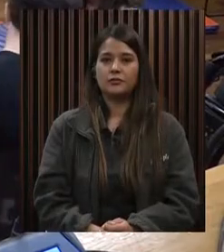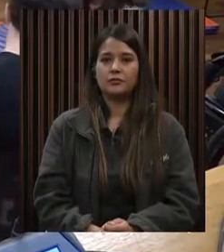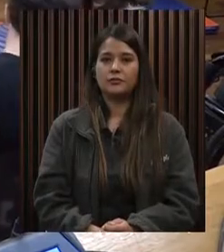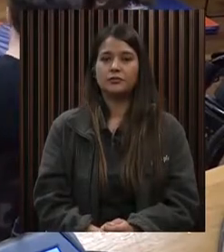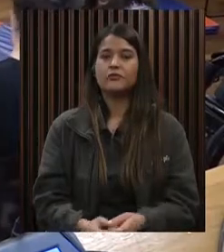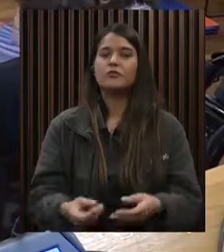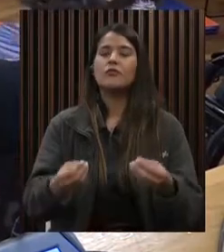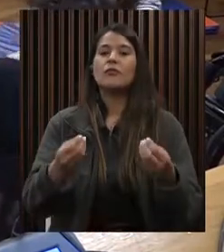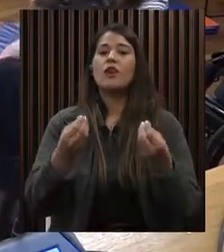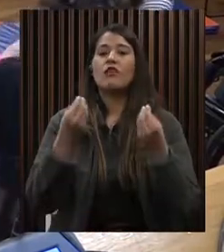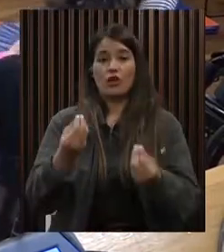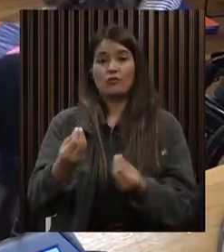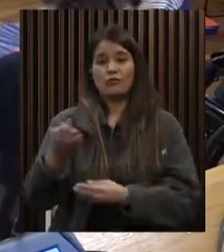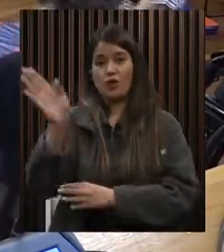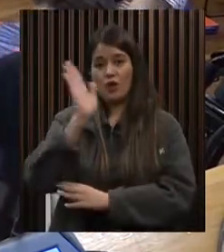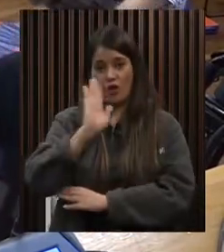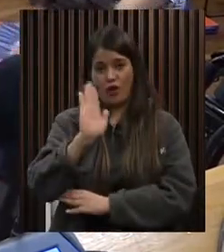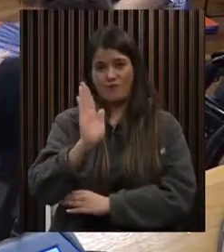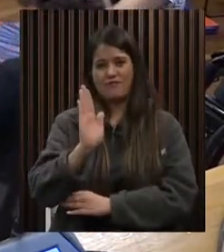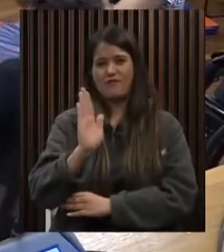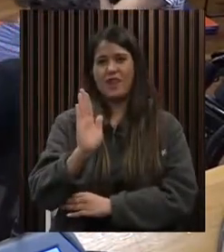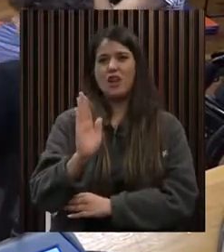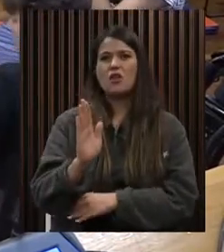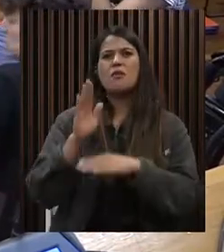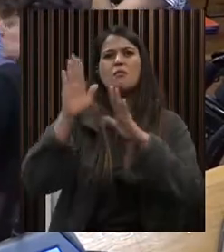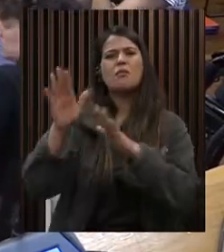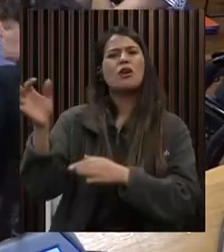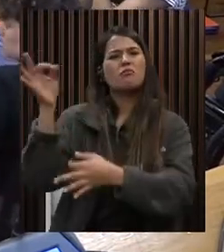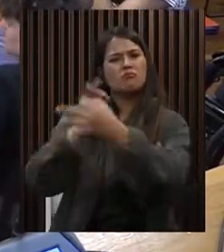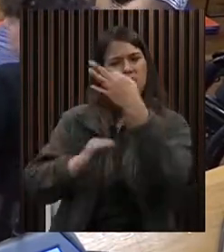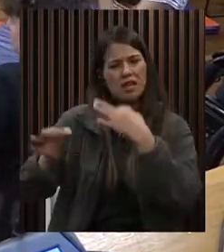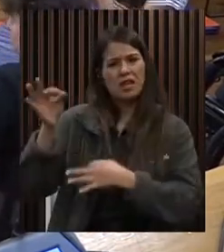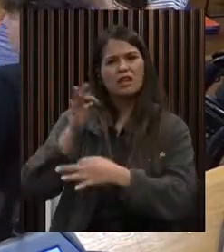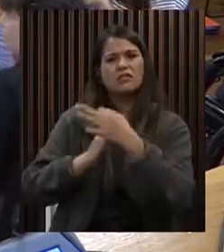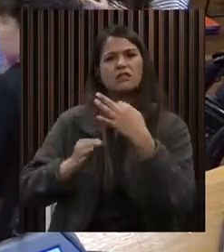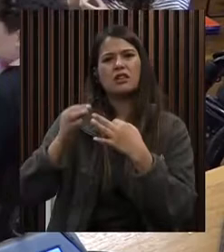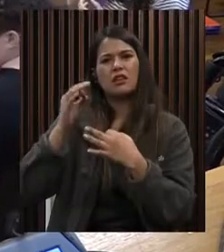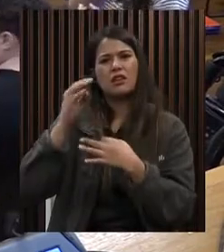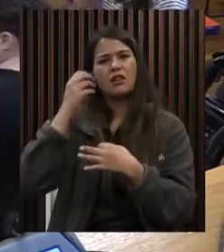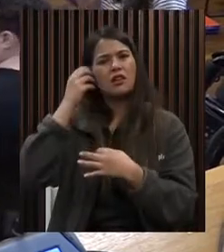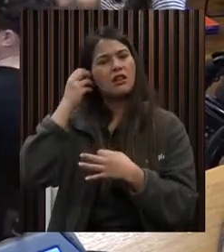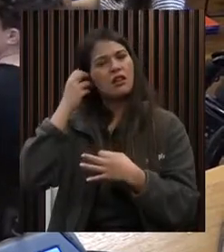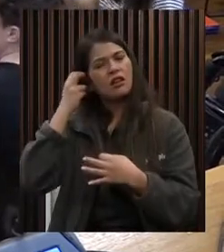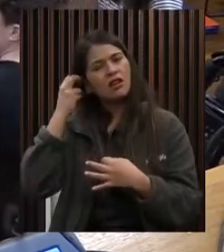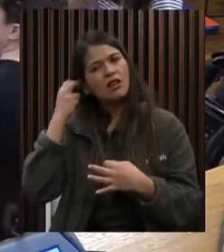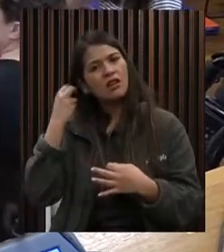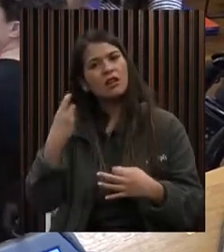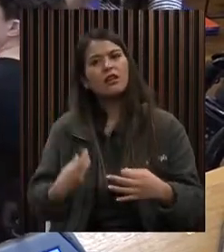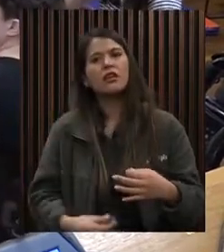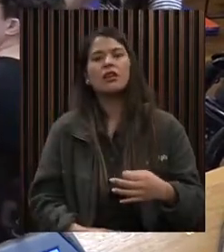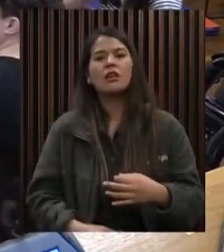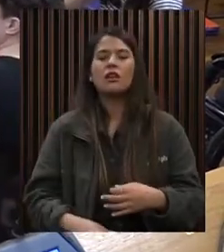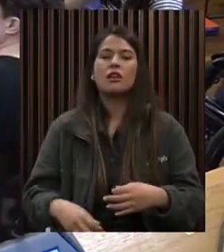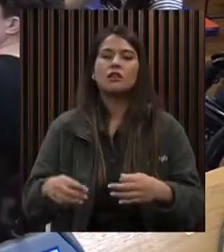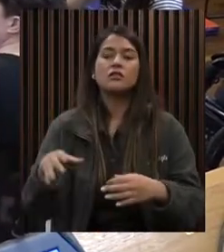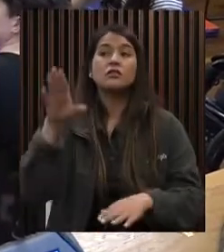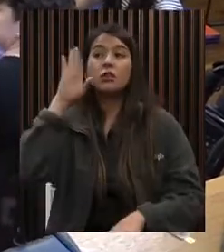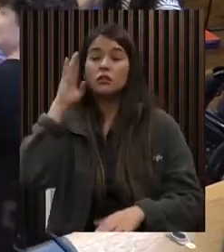Bueno, hola. A propósito de lo que tú mencionas ahora, yo recién ayer estuve... ¿escuchan?